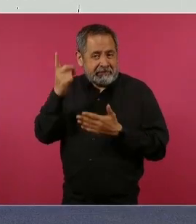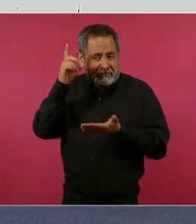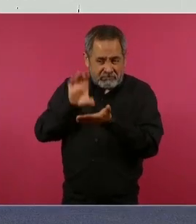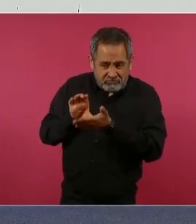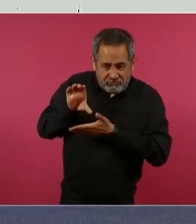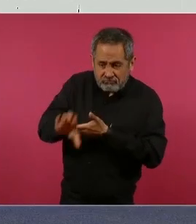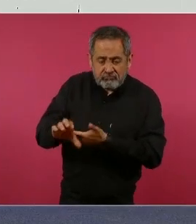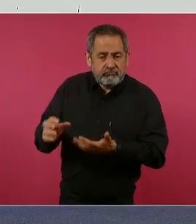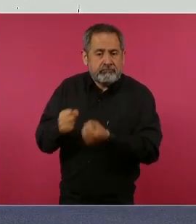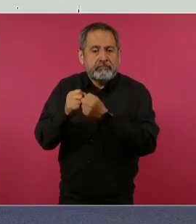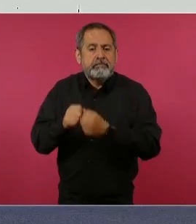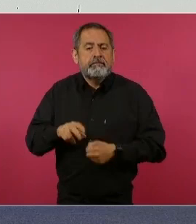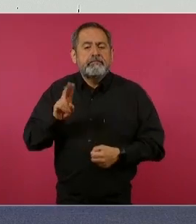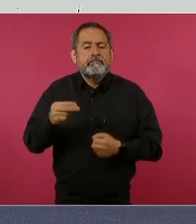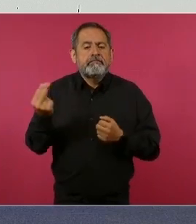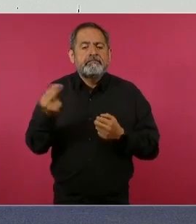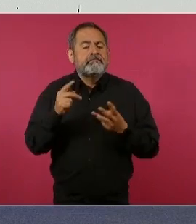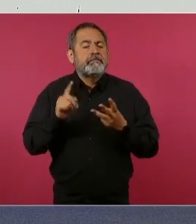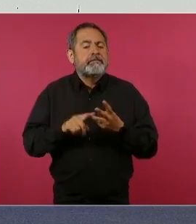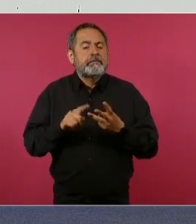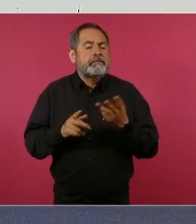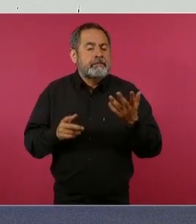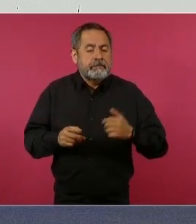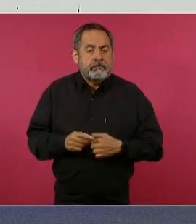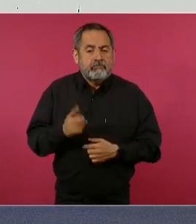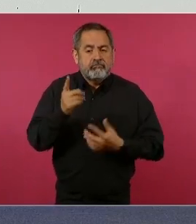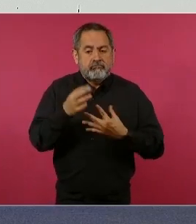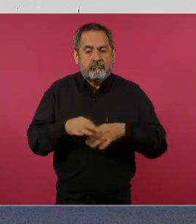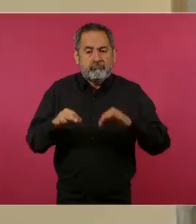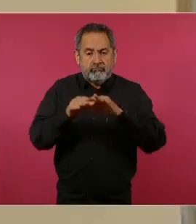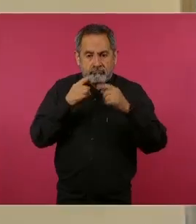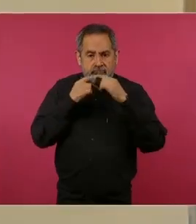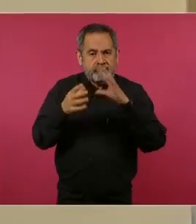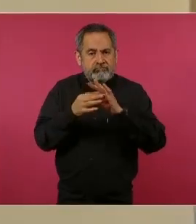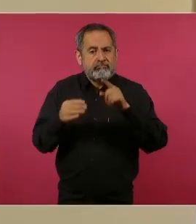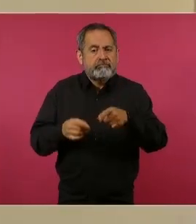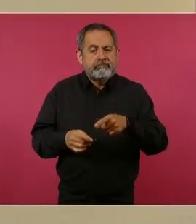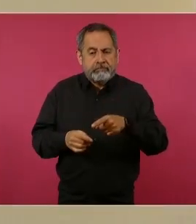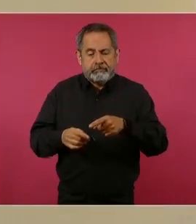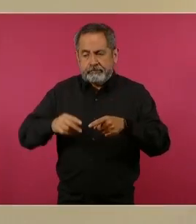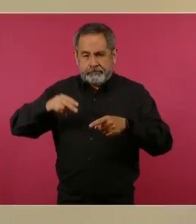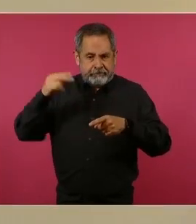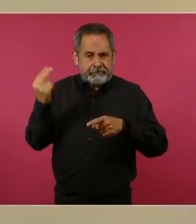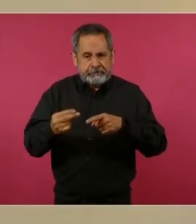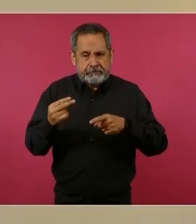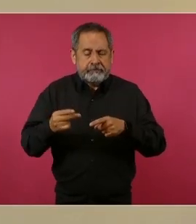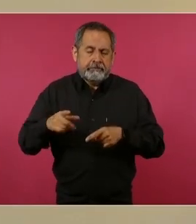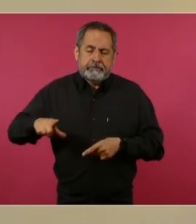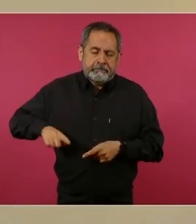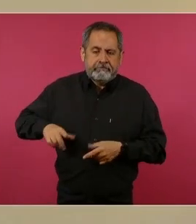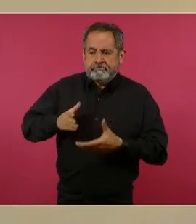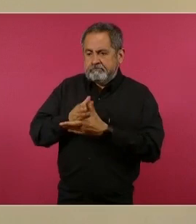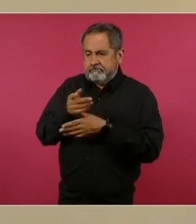$20,000 millones. Se requiere, esto nos parece muy importante escatarlo, se requiere la rectoría del Estado en el sector energético para